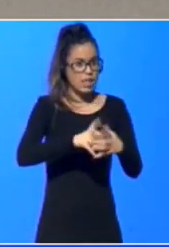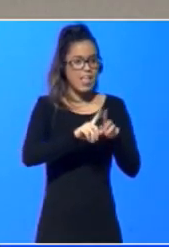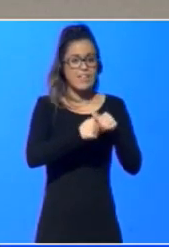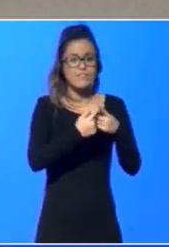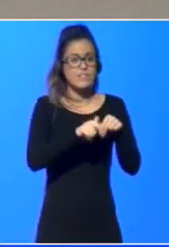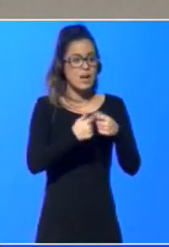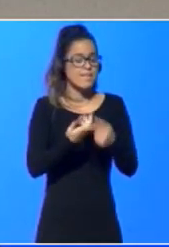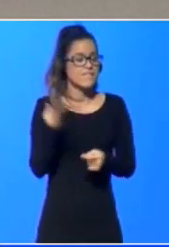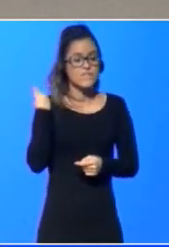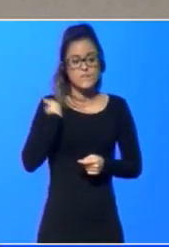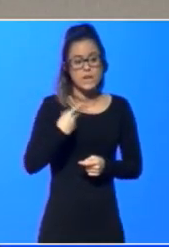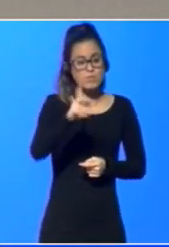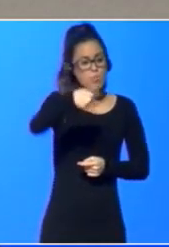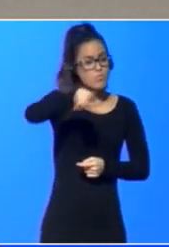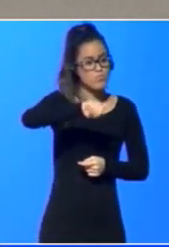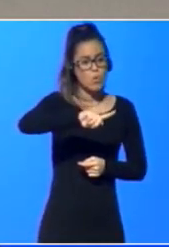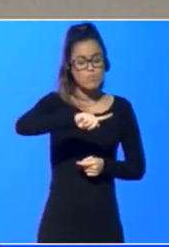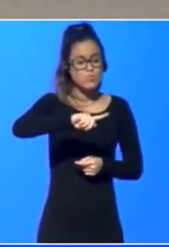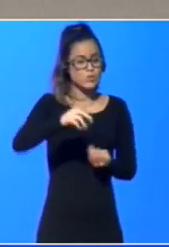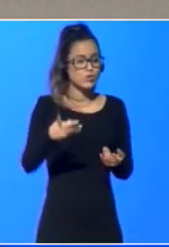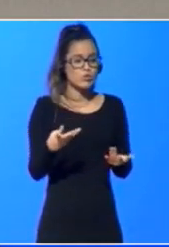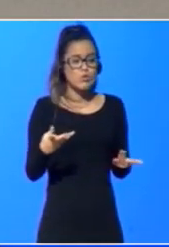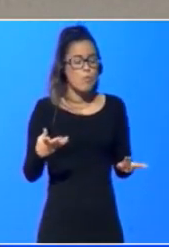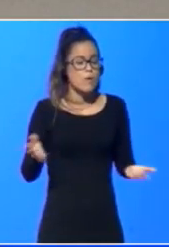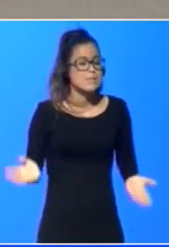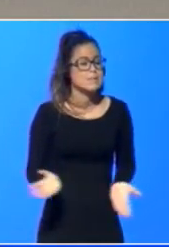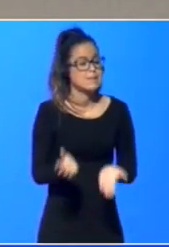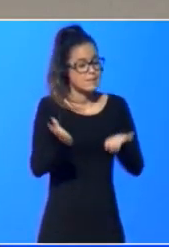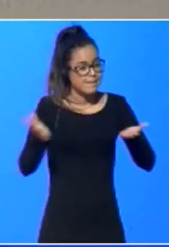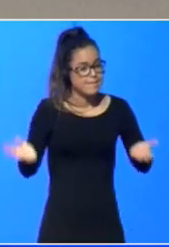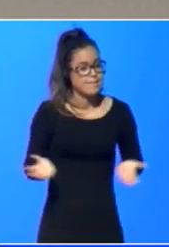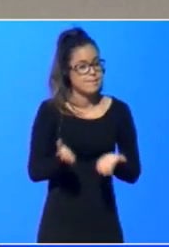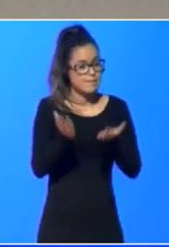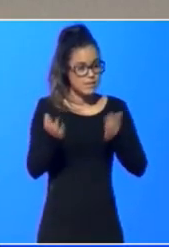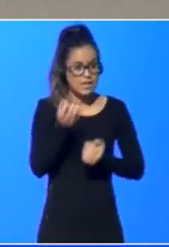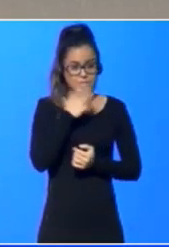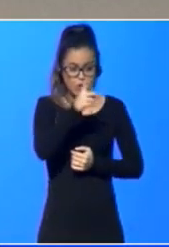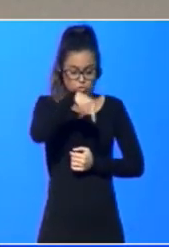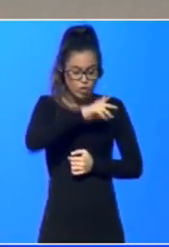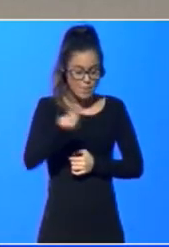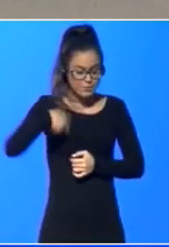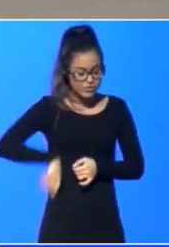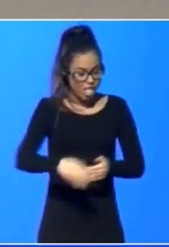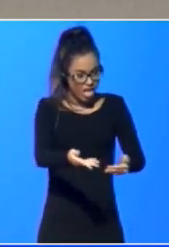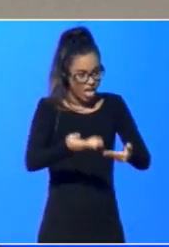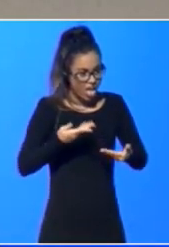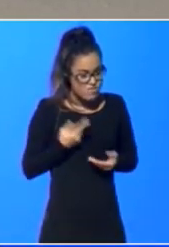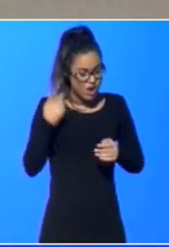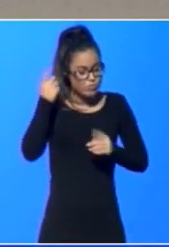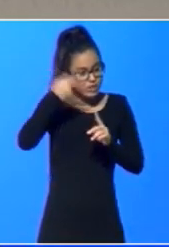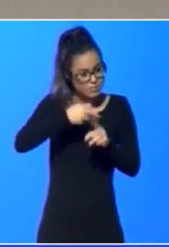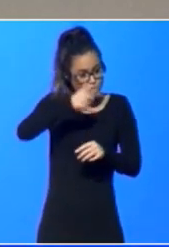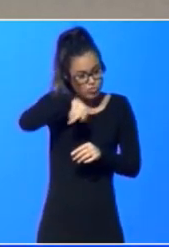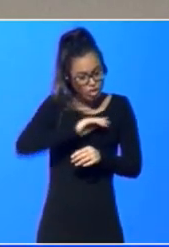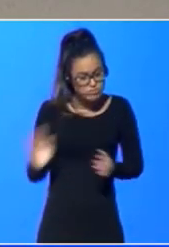mismo, las familias sois el acicate que tenemos los profesionales para seguir en esta línea. Y entonces, aunque a veces no nos